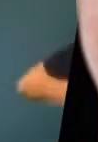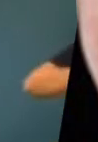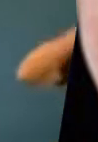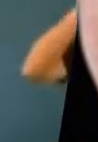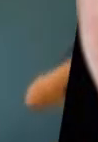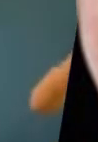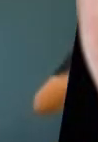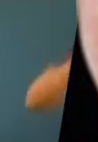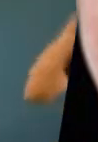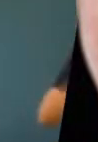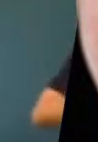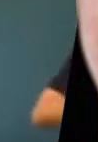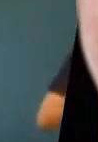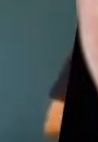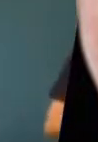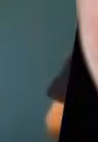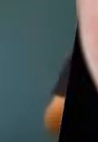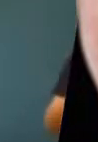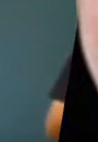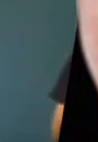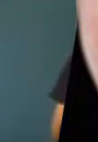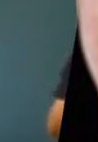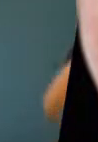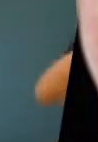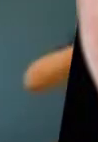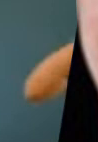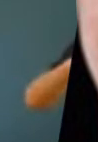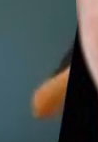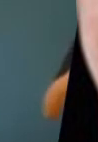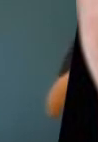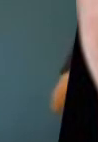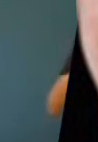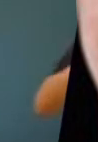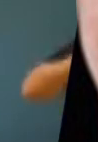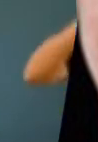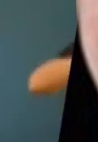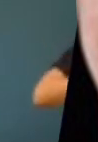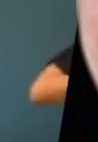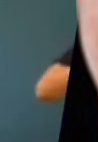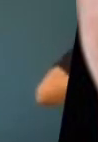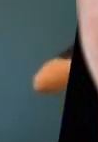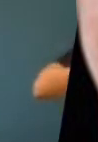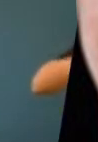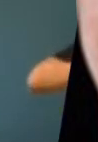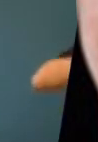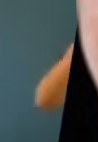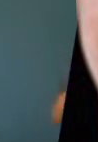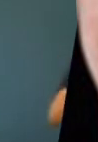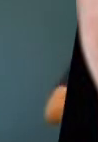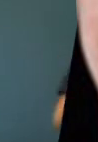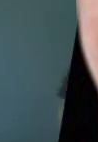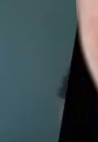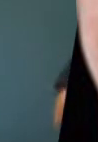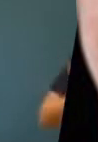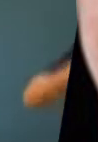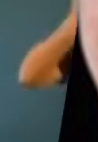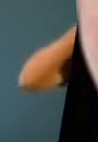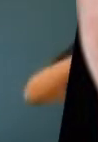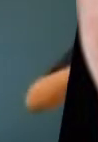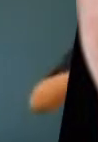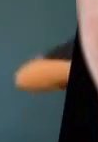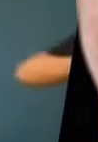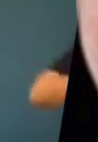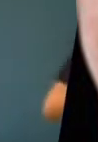se producen los alimentos para el país. Ahora que estamos en una situación difícil por